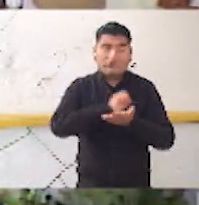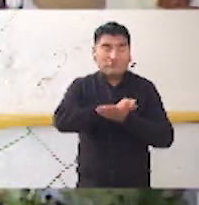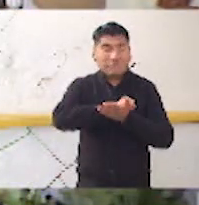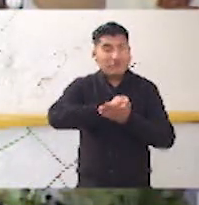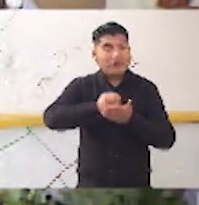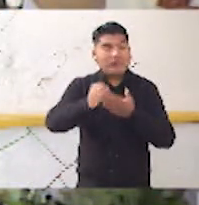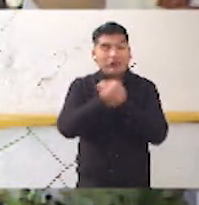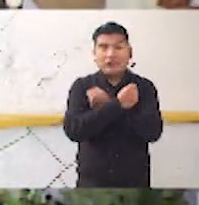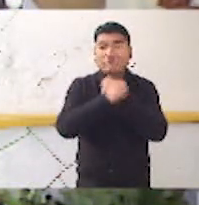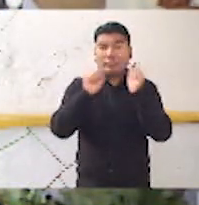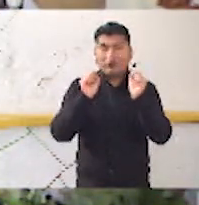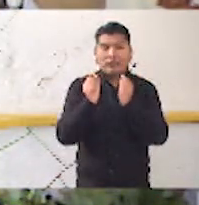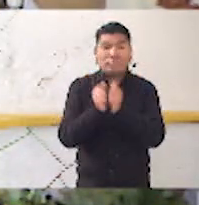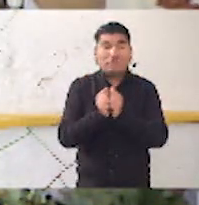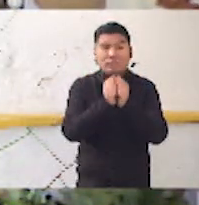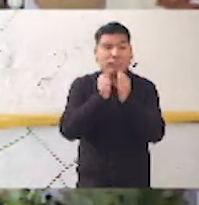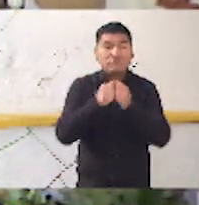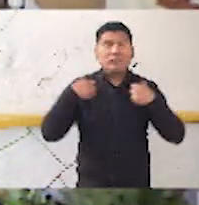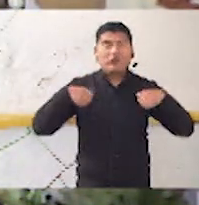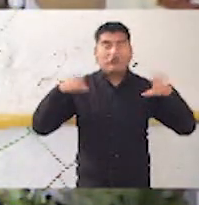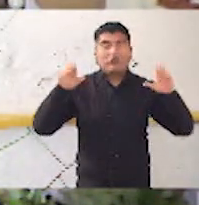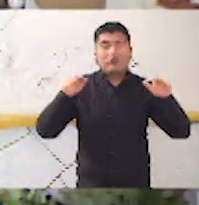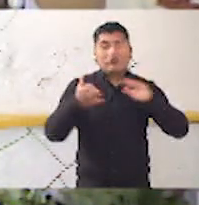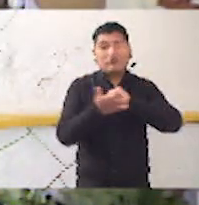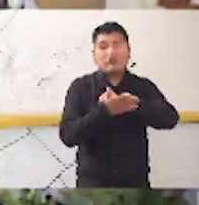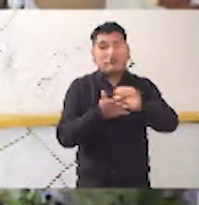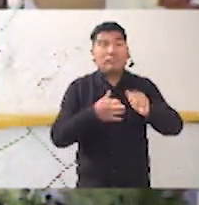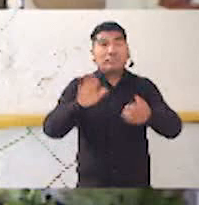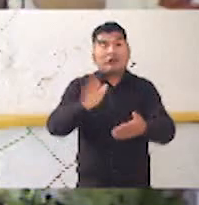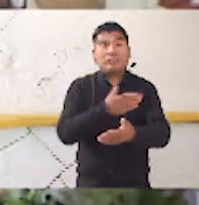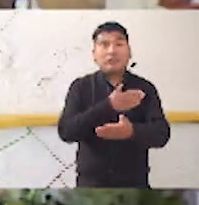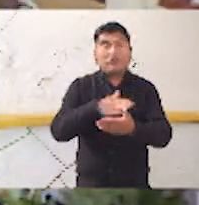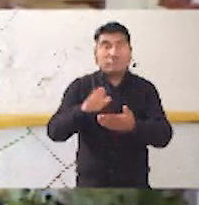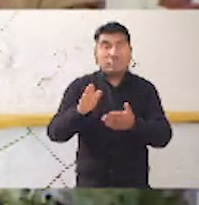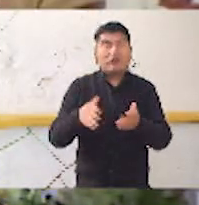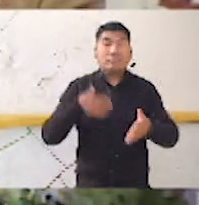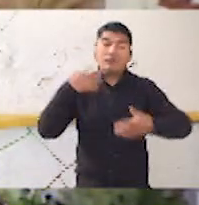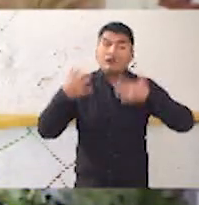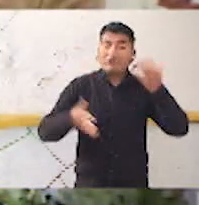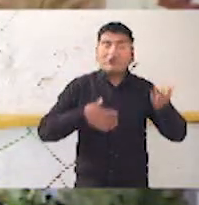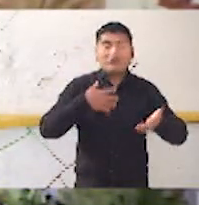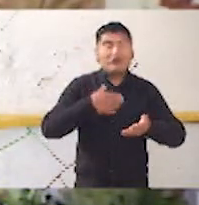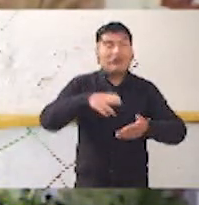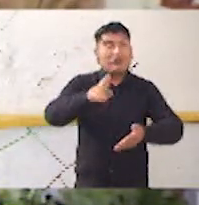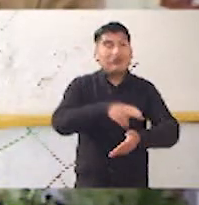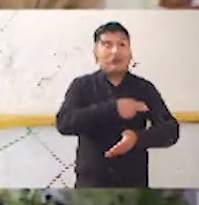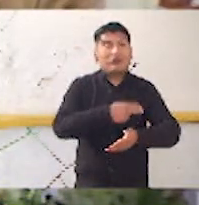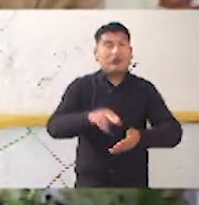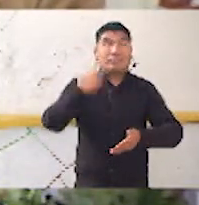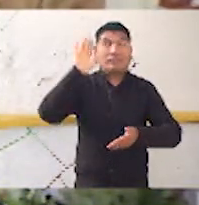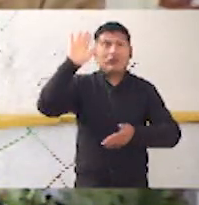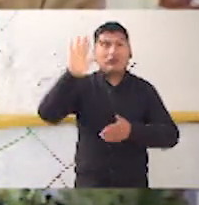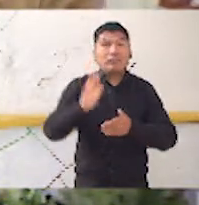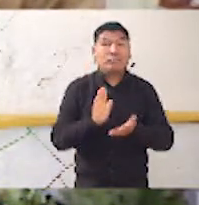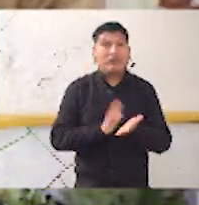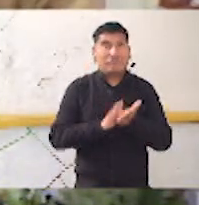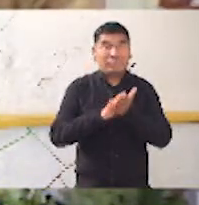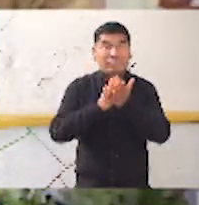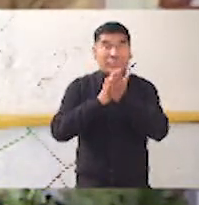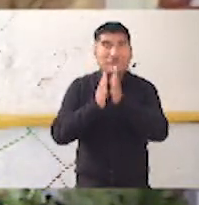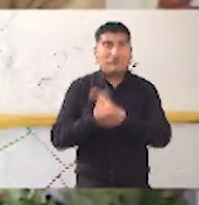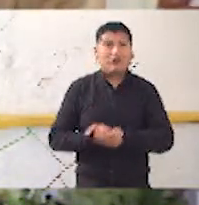salvación, unidos a los ángeles y a los santos, cantamos con gozo el himno de tu